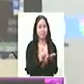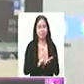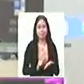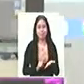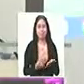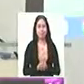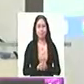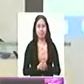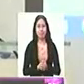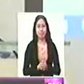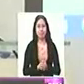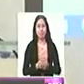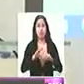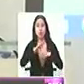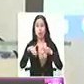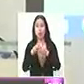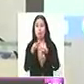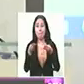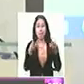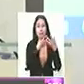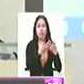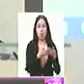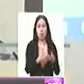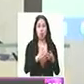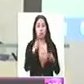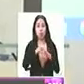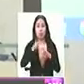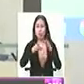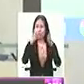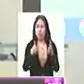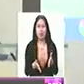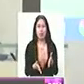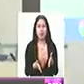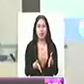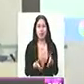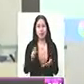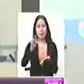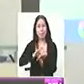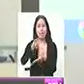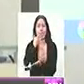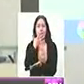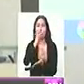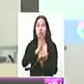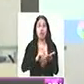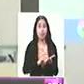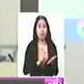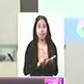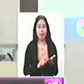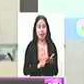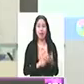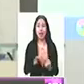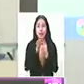los equipos, personal, medicamentos, pruebas